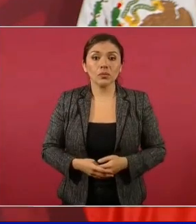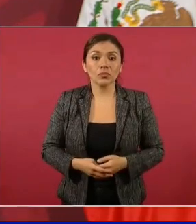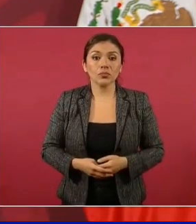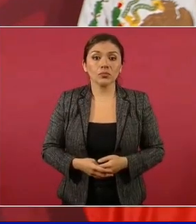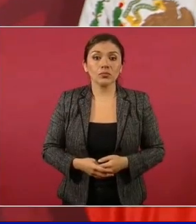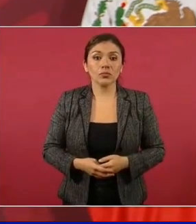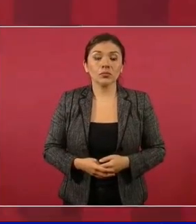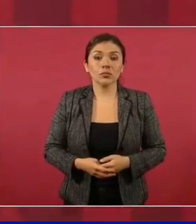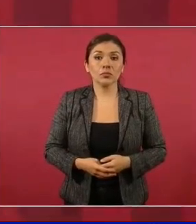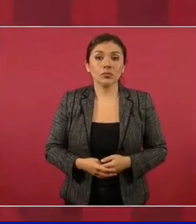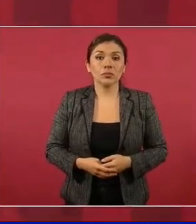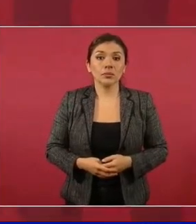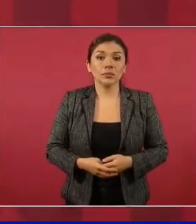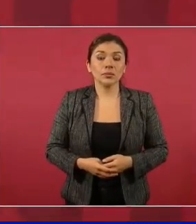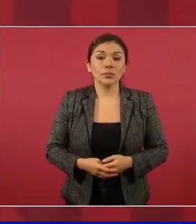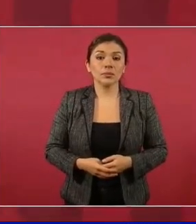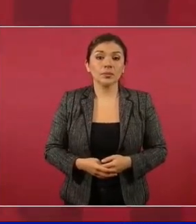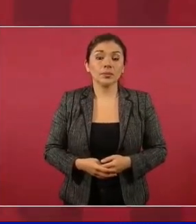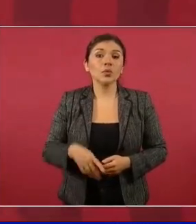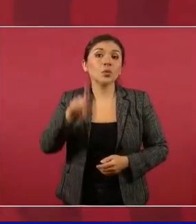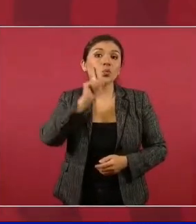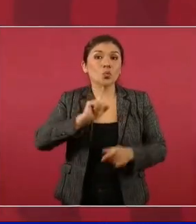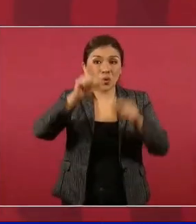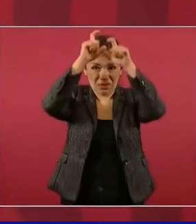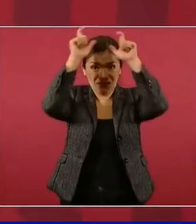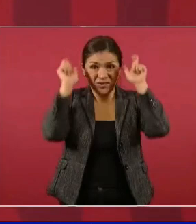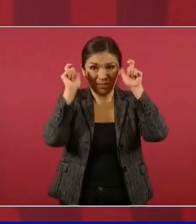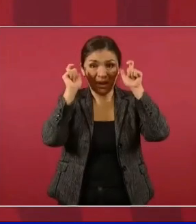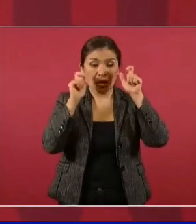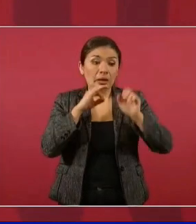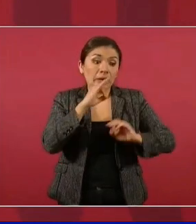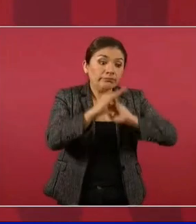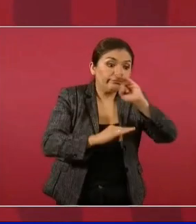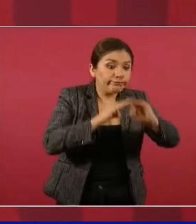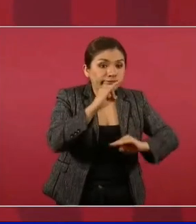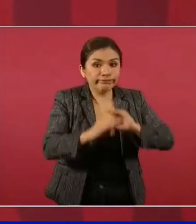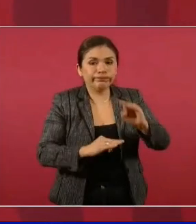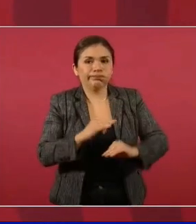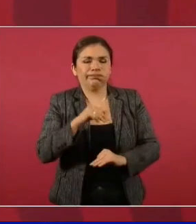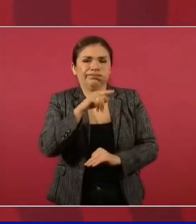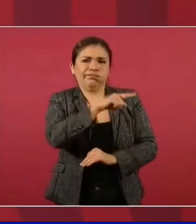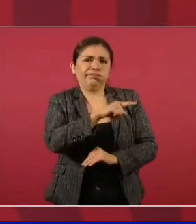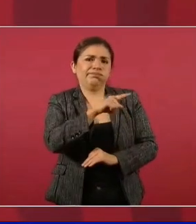Ya lo estaban preparando y la señora del alto